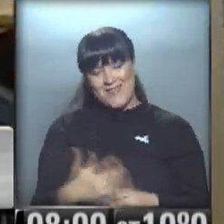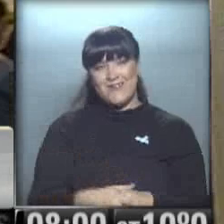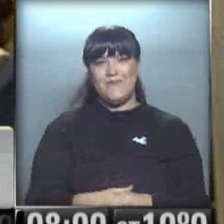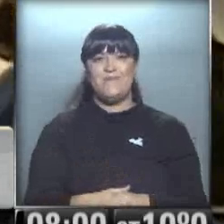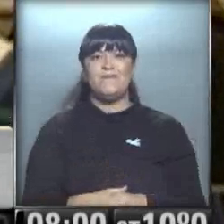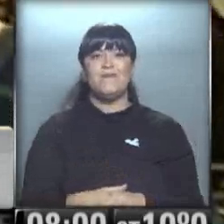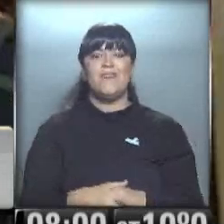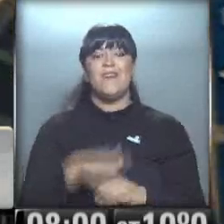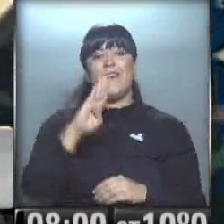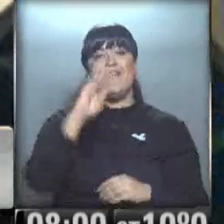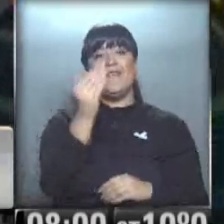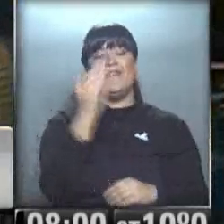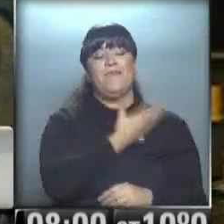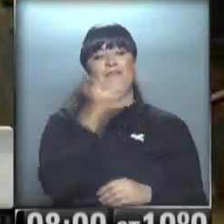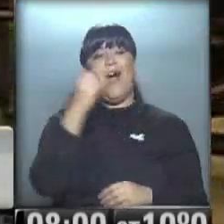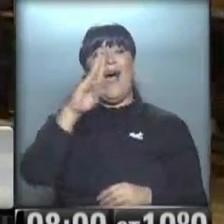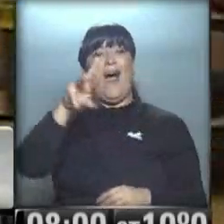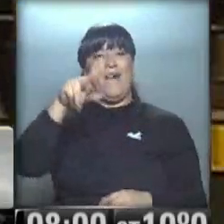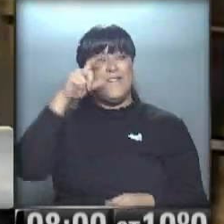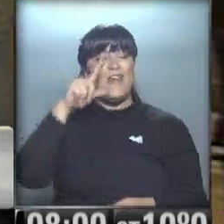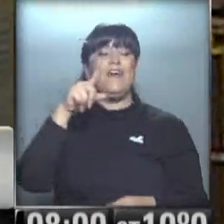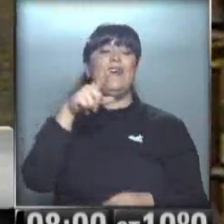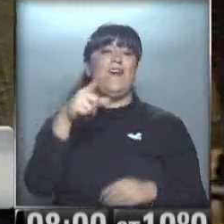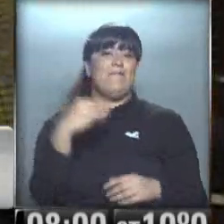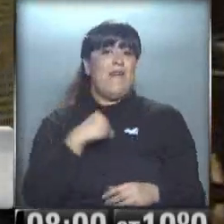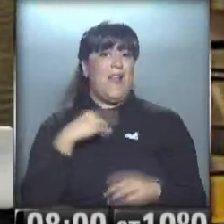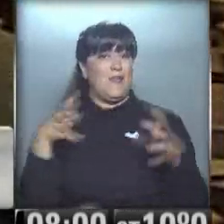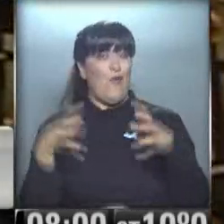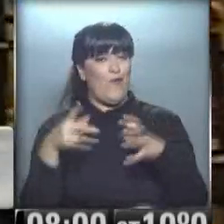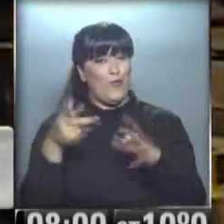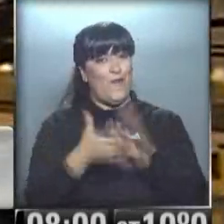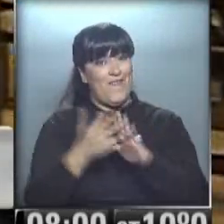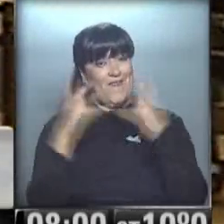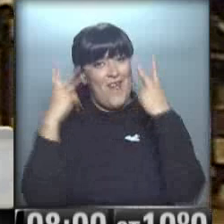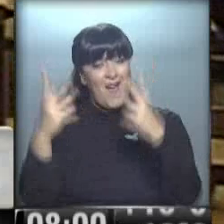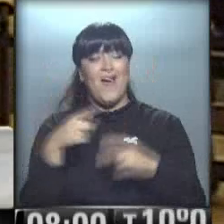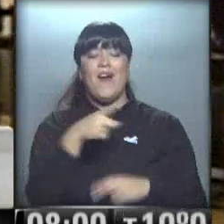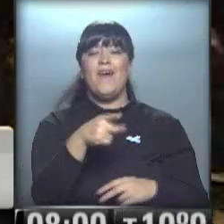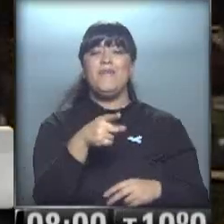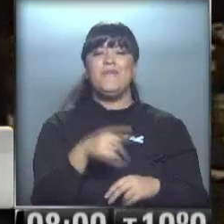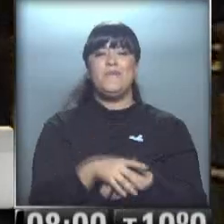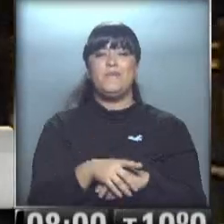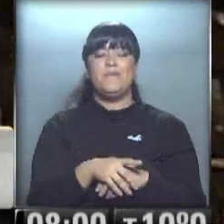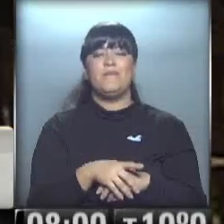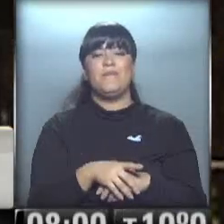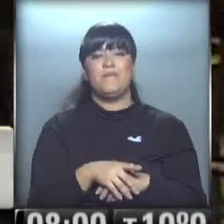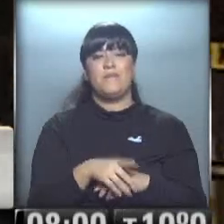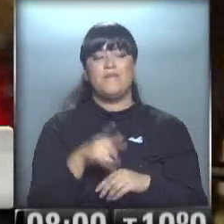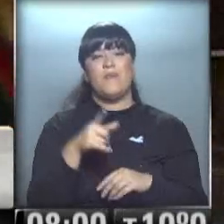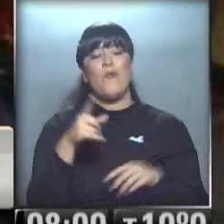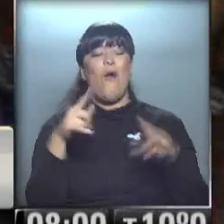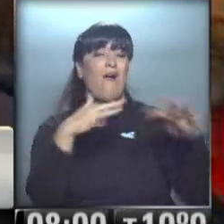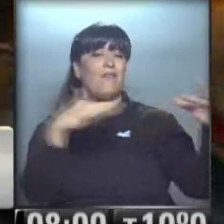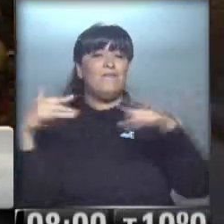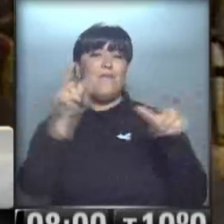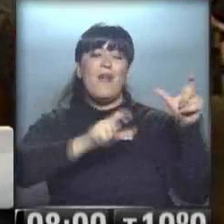Bueno, Néstor Fabri, fanáticos del fútbol y no tanto, digamos, la gente que se desplaza